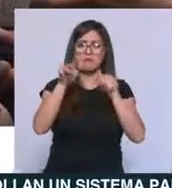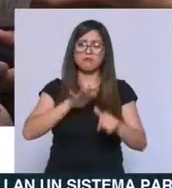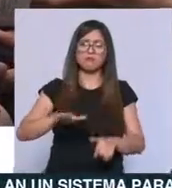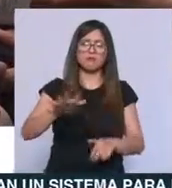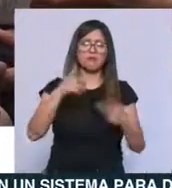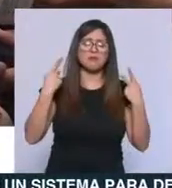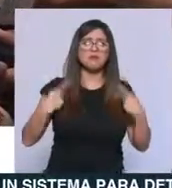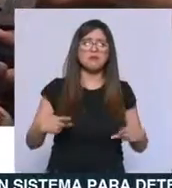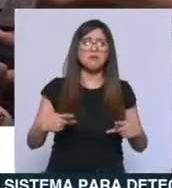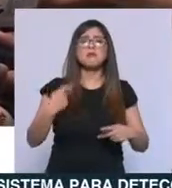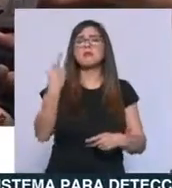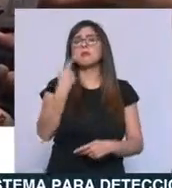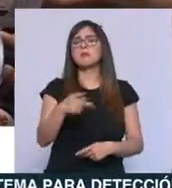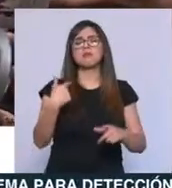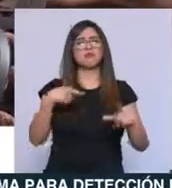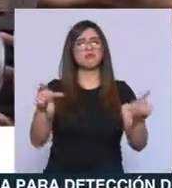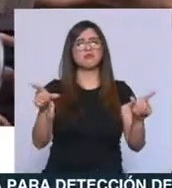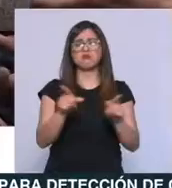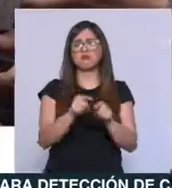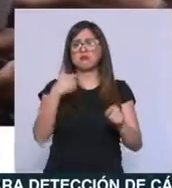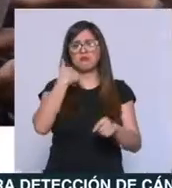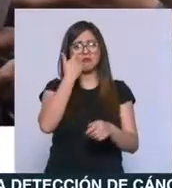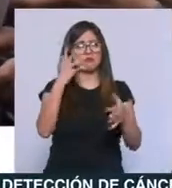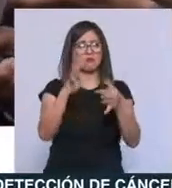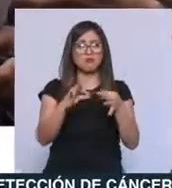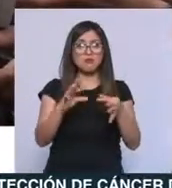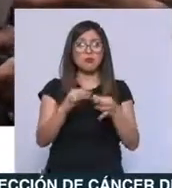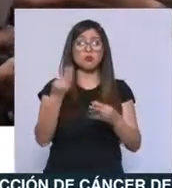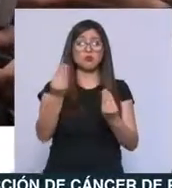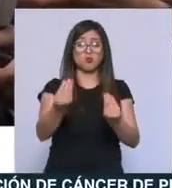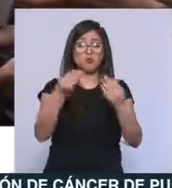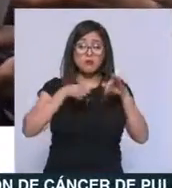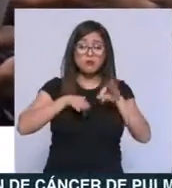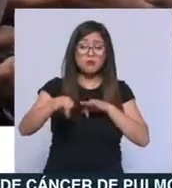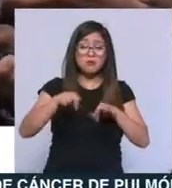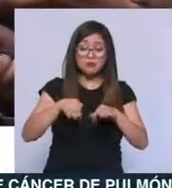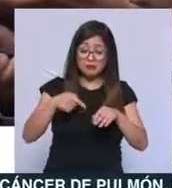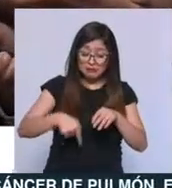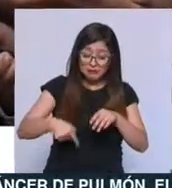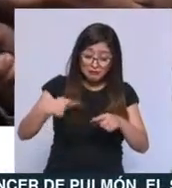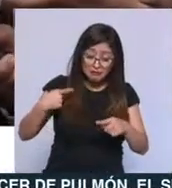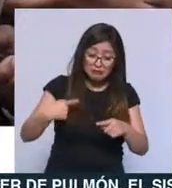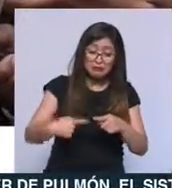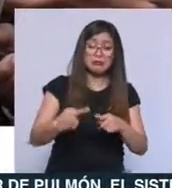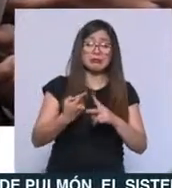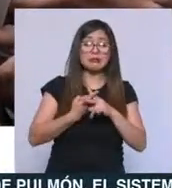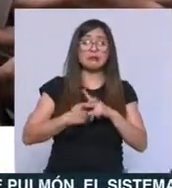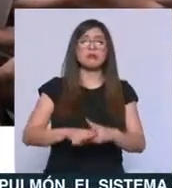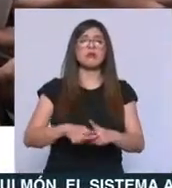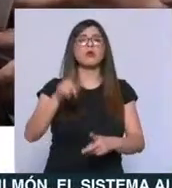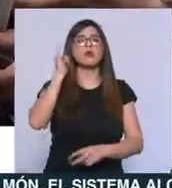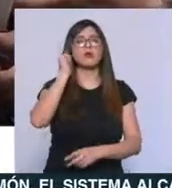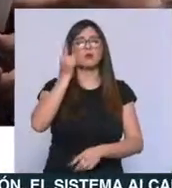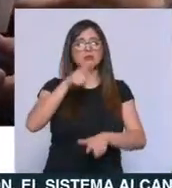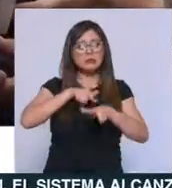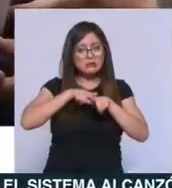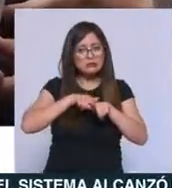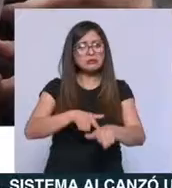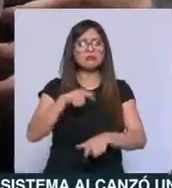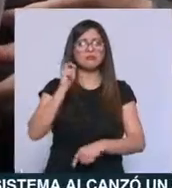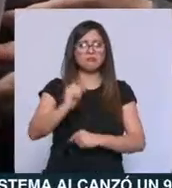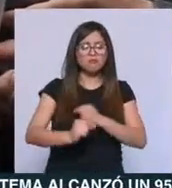le resumo diciendo que fue mucho trabajo en este arranque y que ojalá mantengamos el paso de